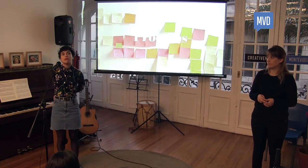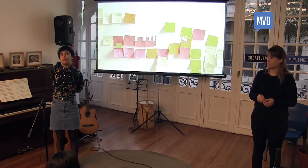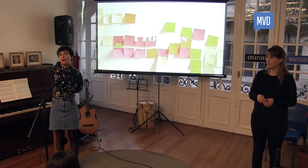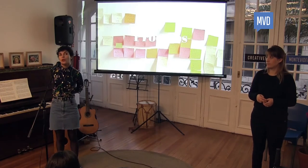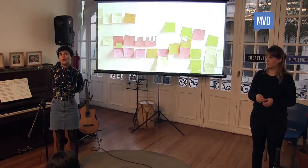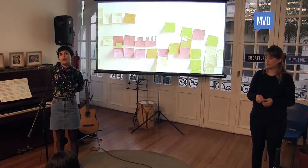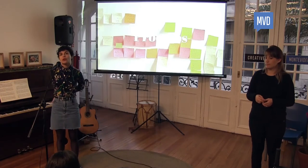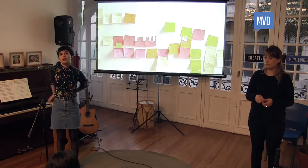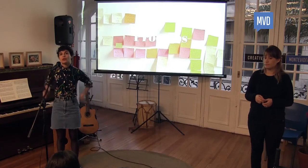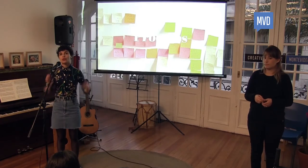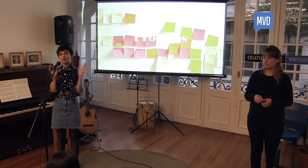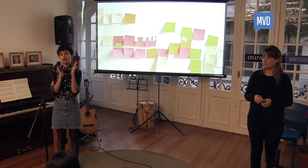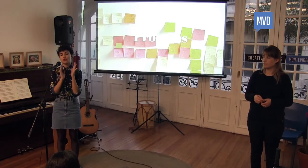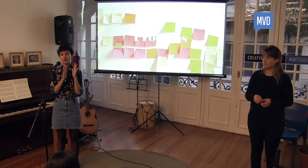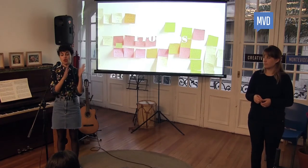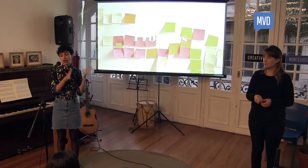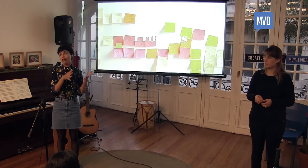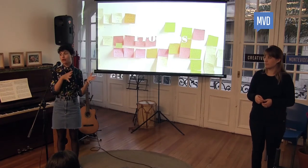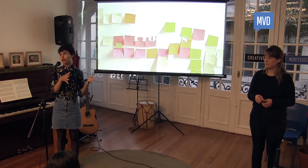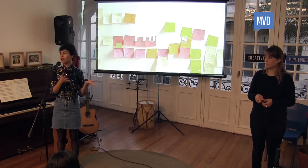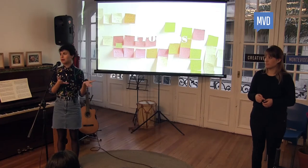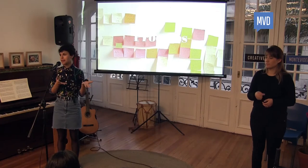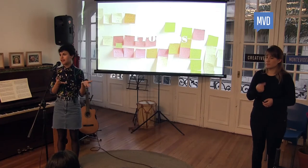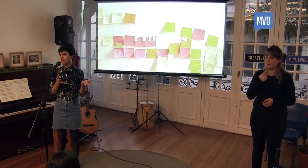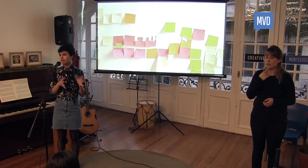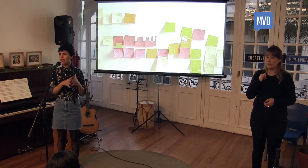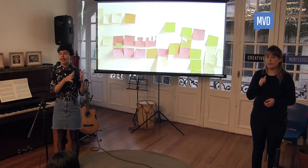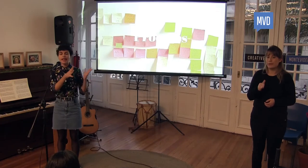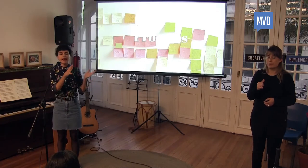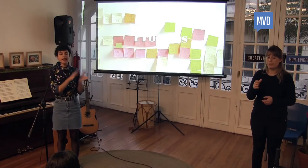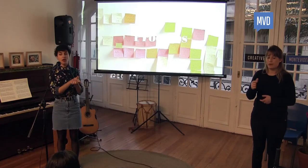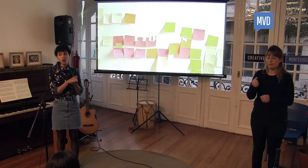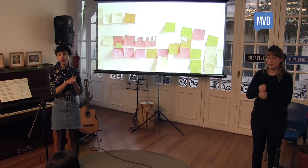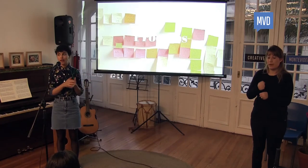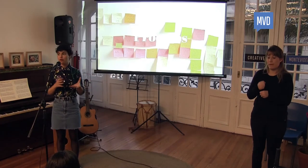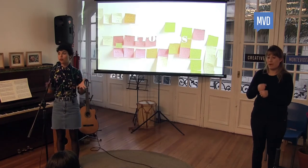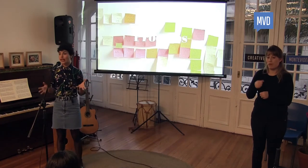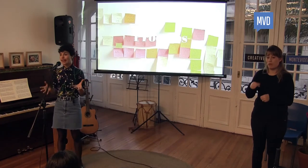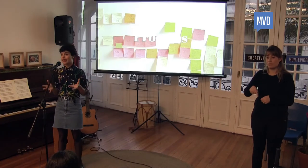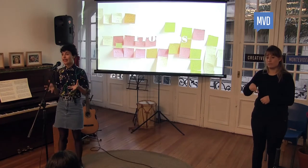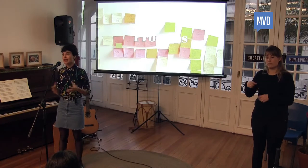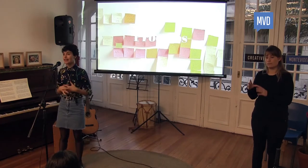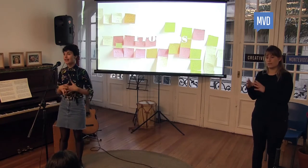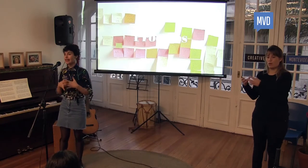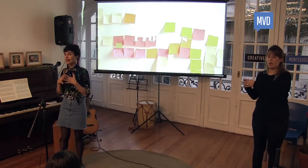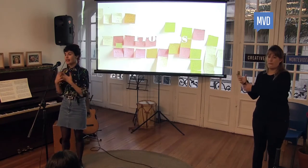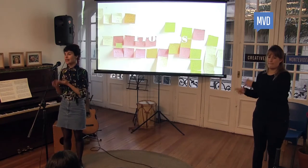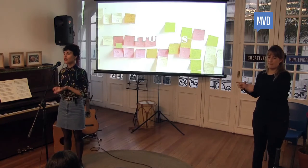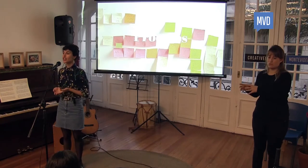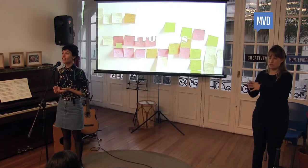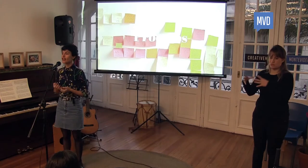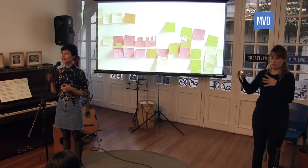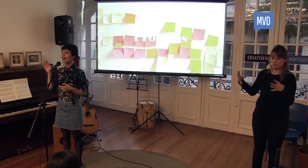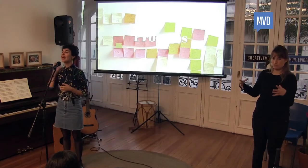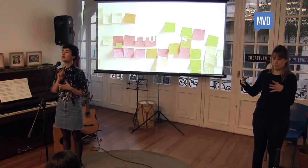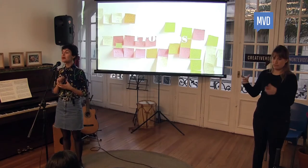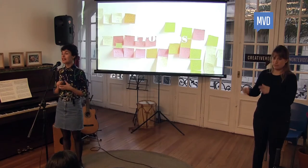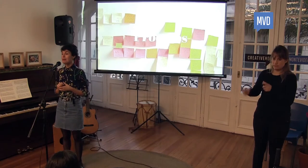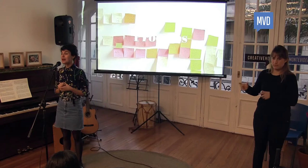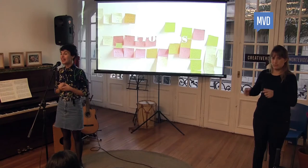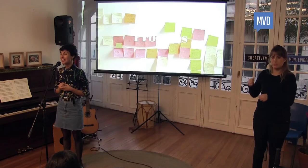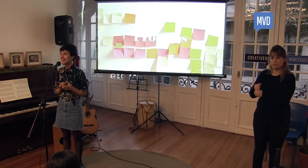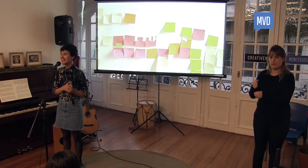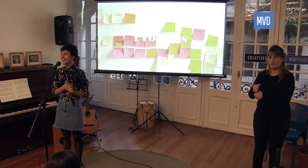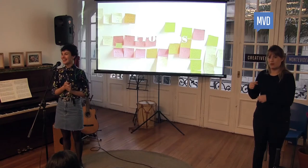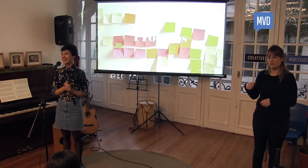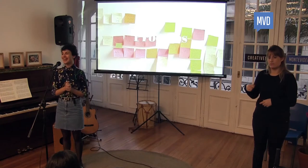Por ejemplo, yo no trabajo sola, obviamente, no. Trabajo con un equipo muy grande de desarrolladores, alguno está